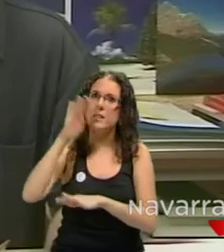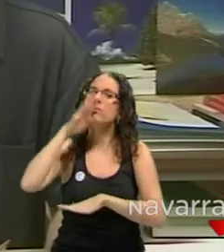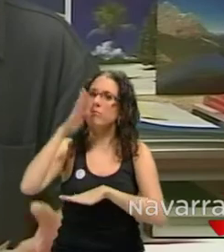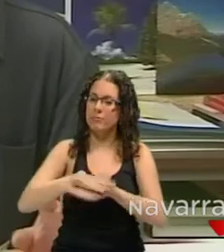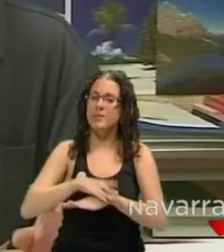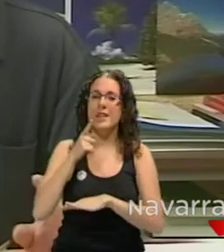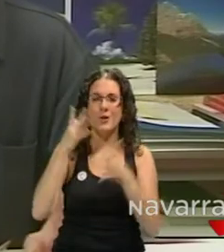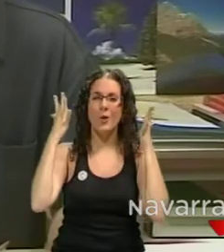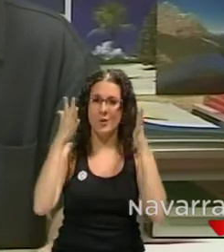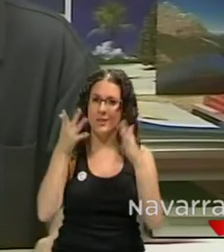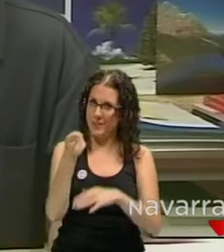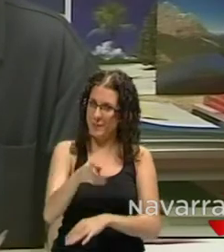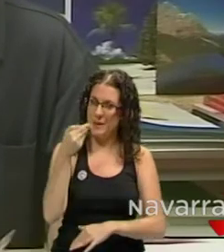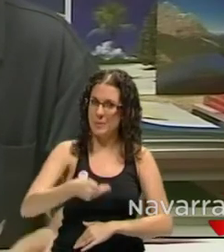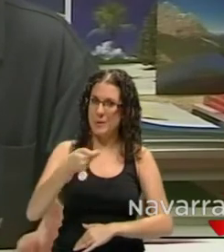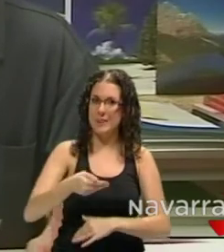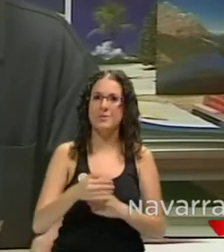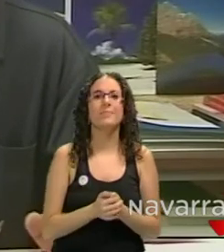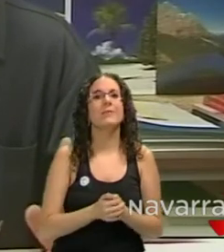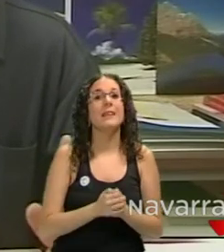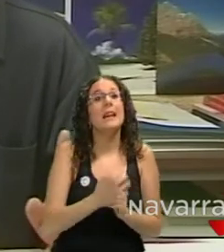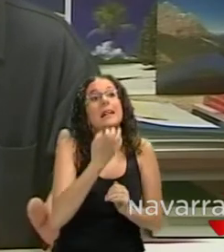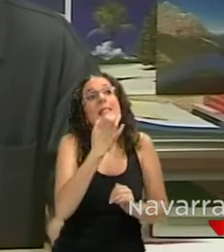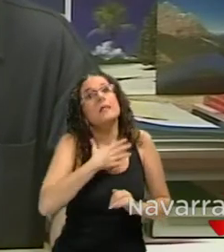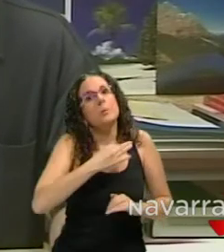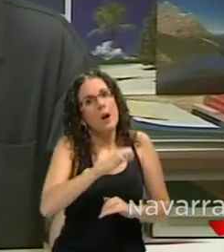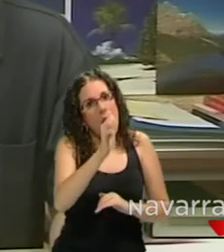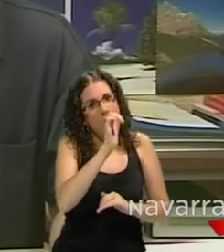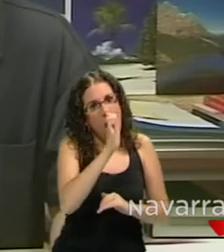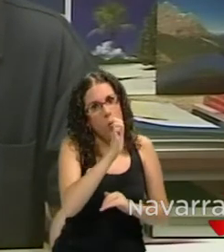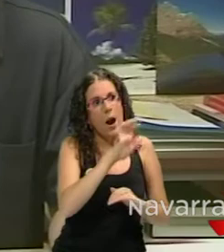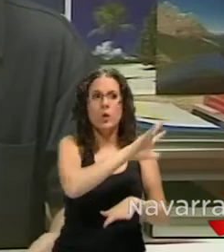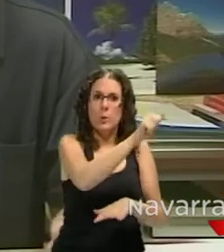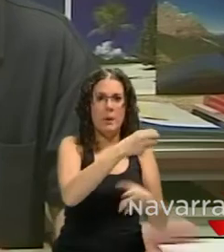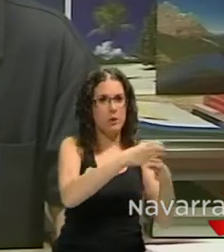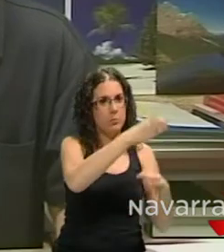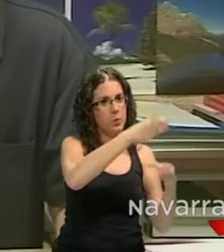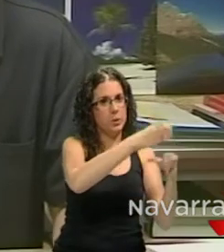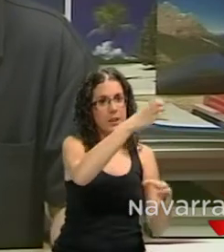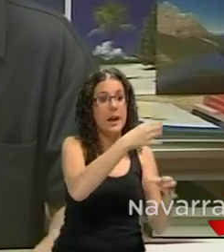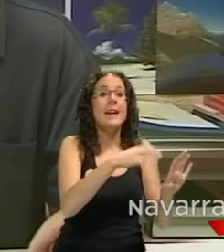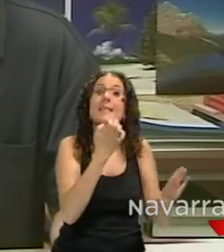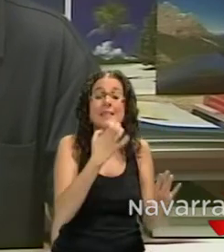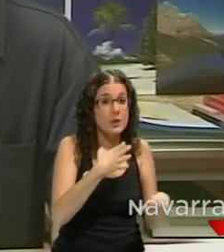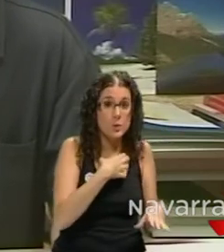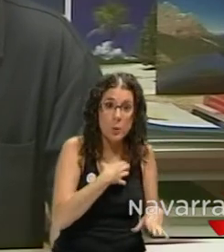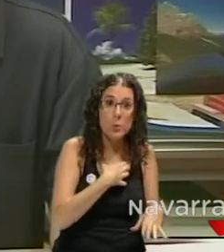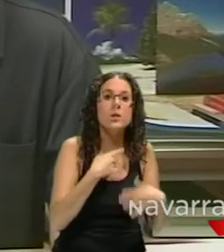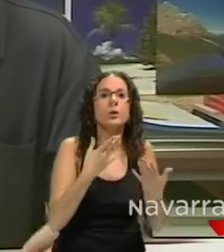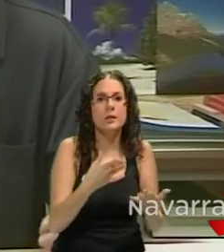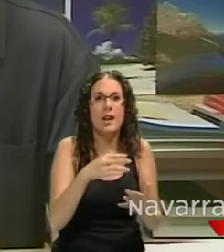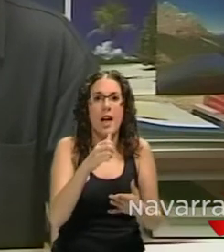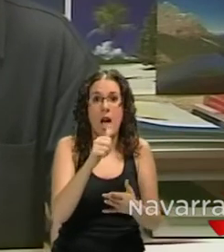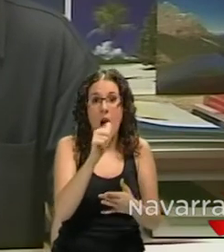siempre todo embotellado si es posible y si no, aprender a potabilizar el agua que uno bebe. Existen productos para potabilizar el